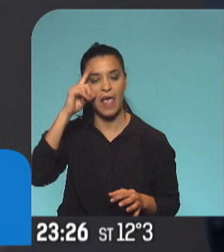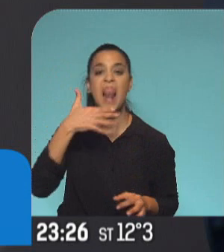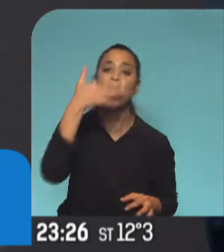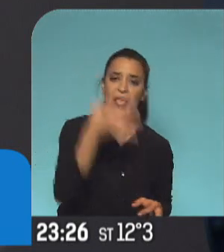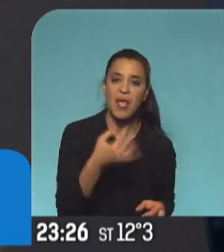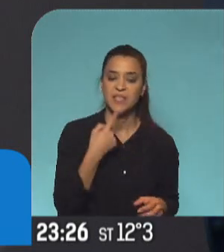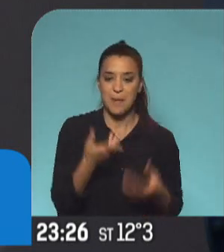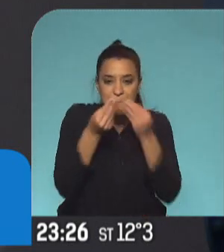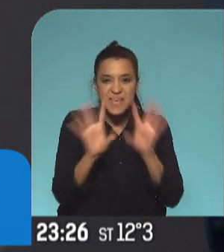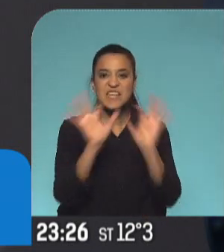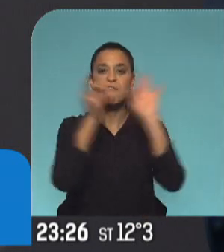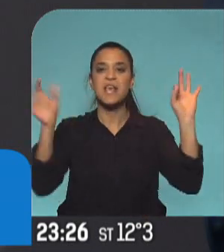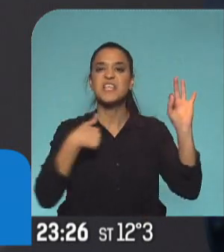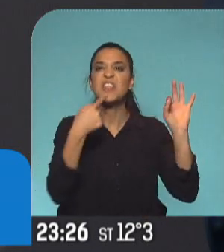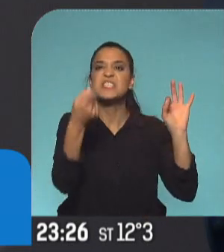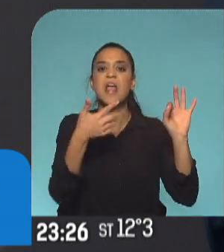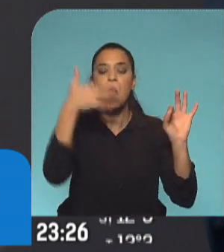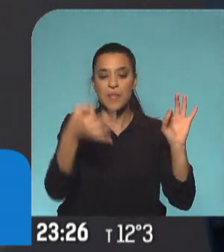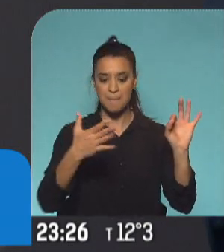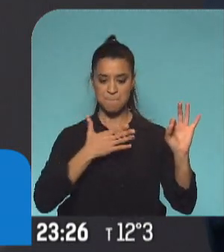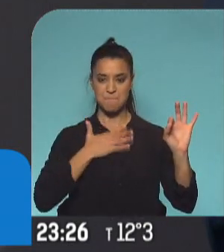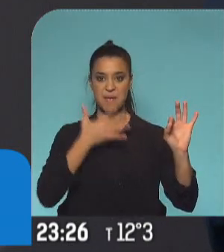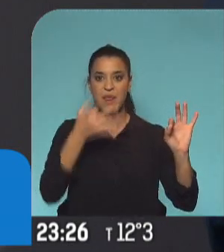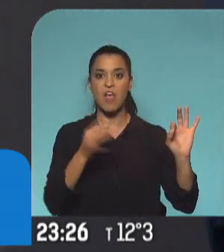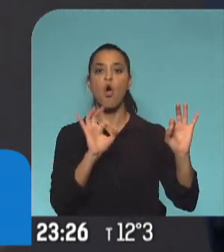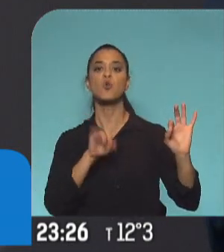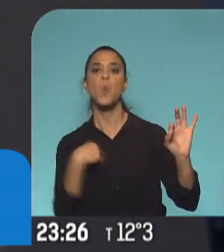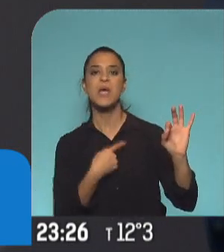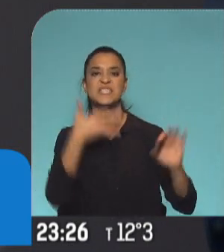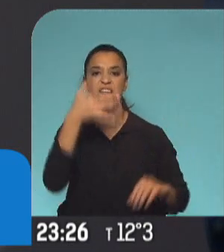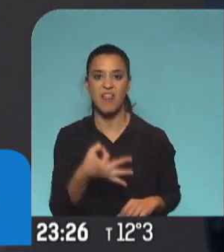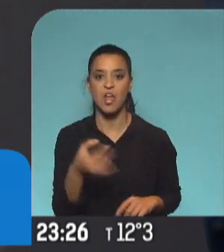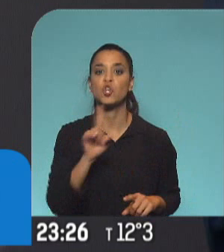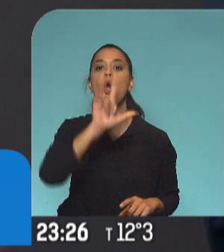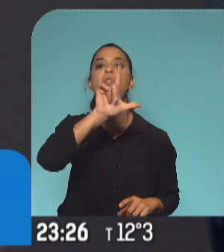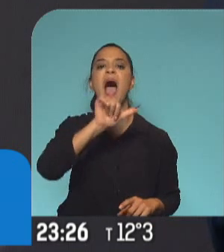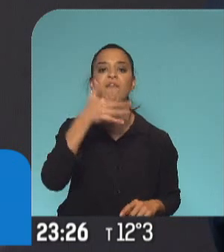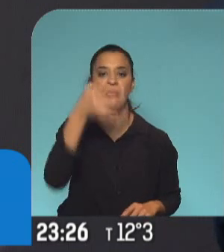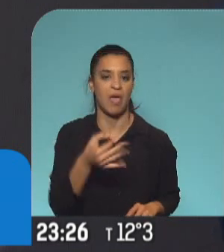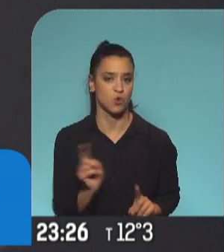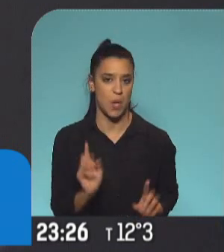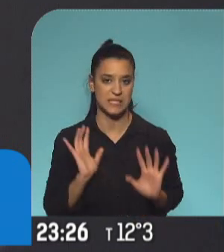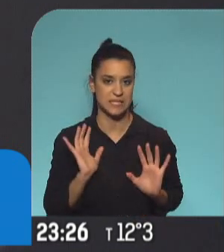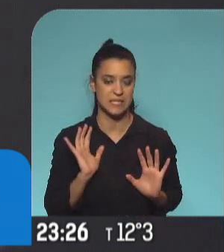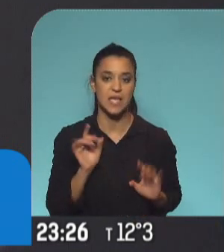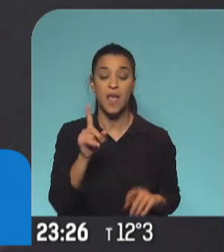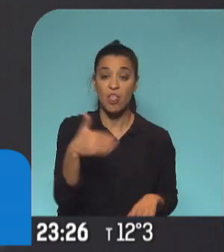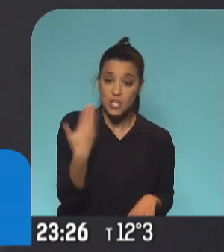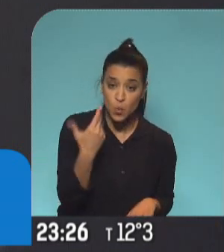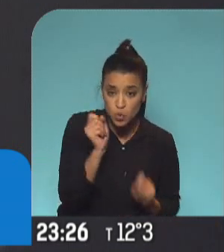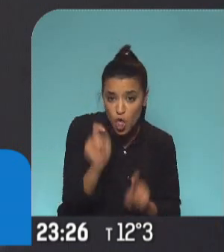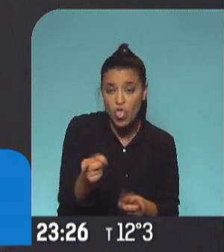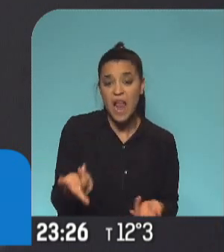verdad, cuando se sabe que es mi verdad o nuestra verdad, no la verdad. Y sin embargo, en su